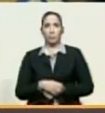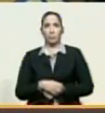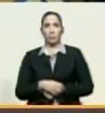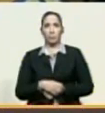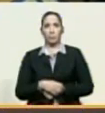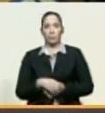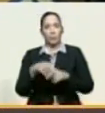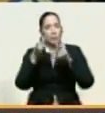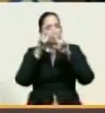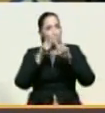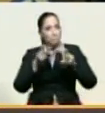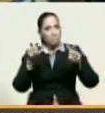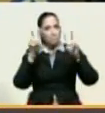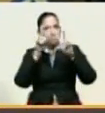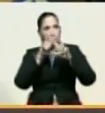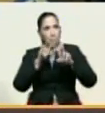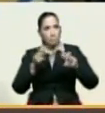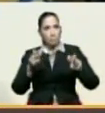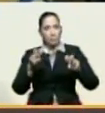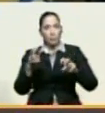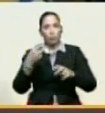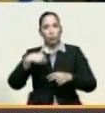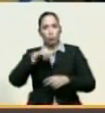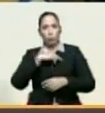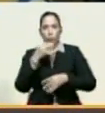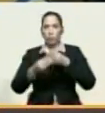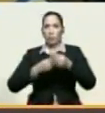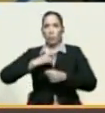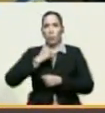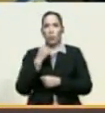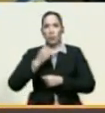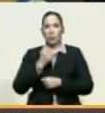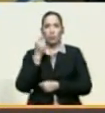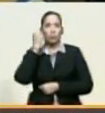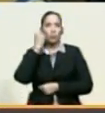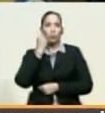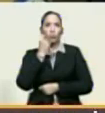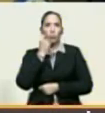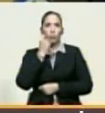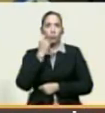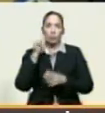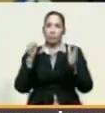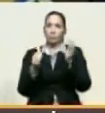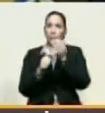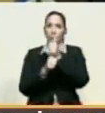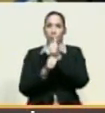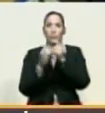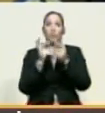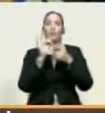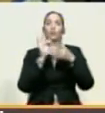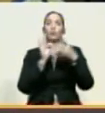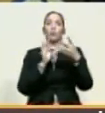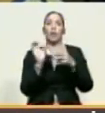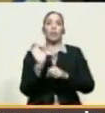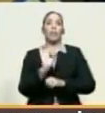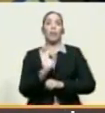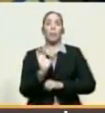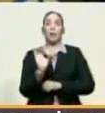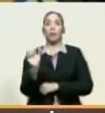las investigaciones que hicimos en la policía de Sucre, encontramos funcionando únicamente dos patrullas de